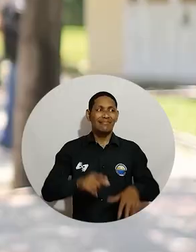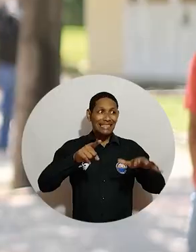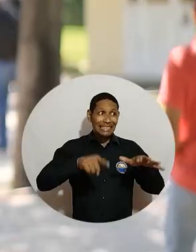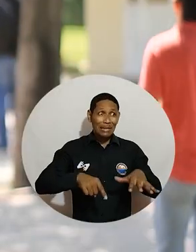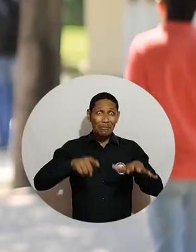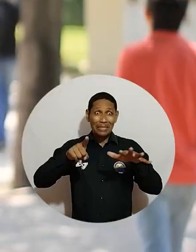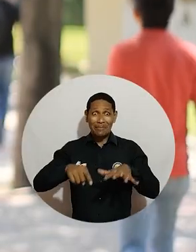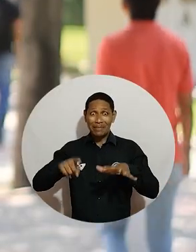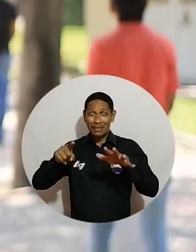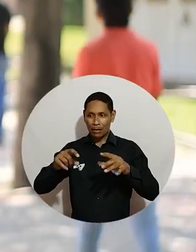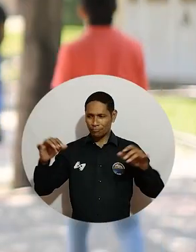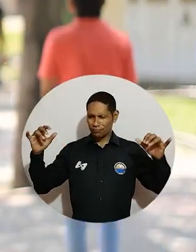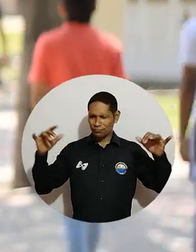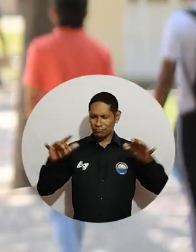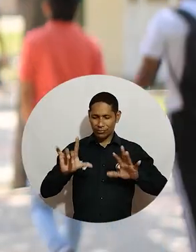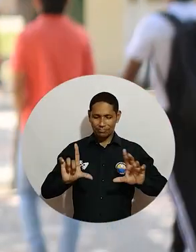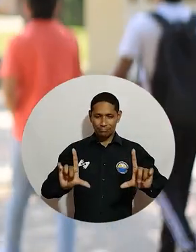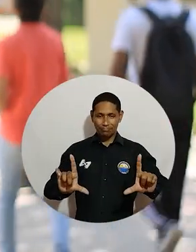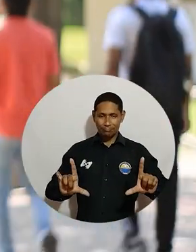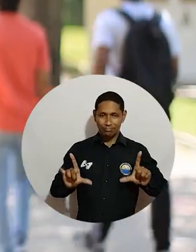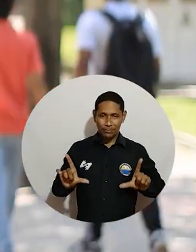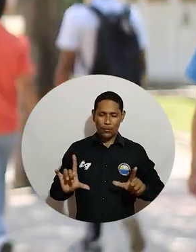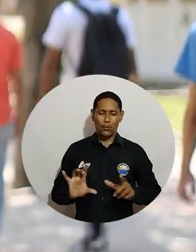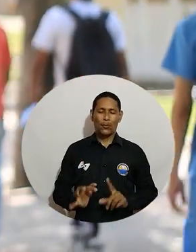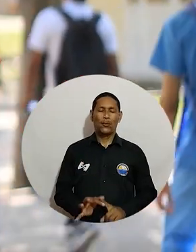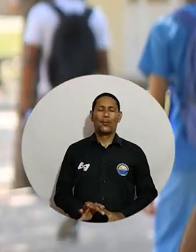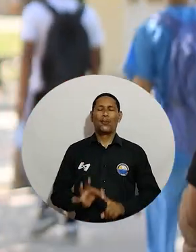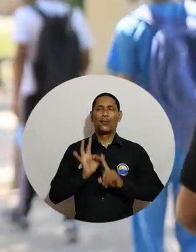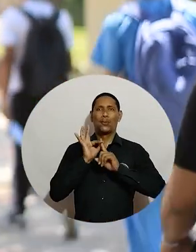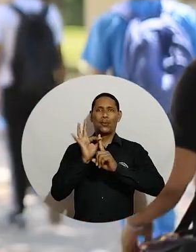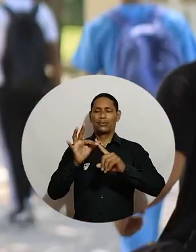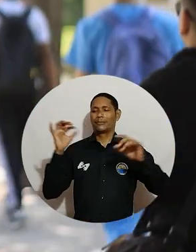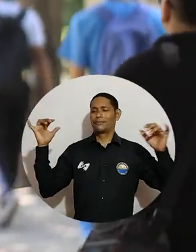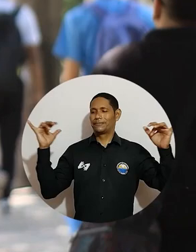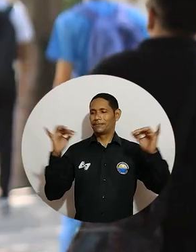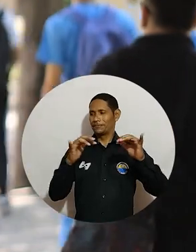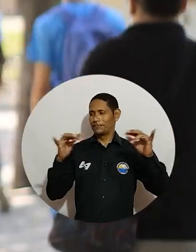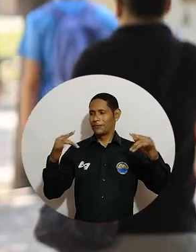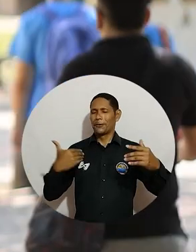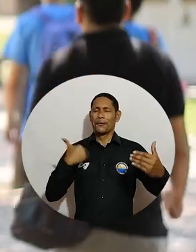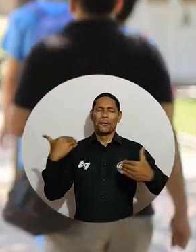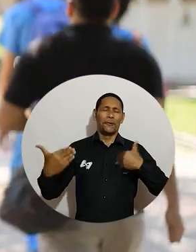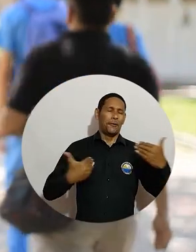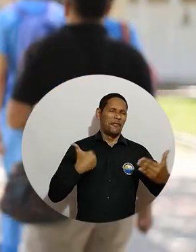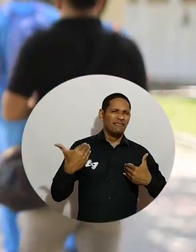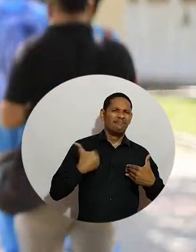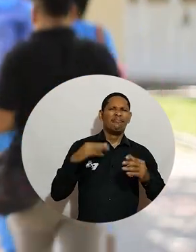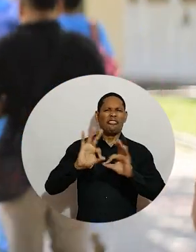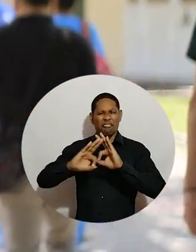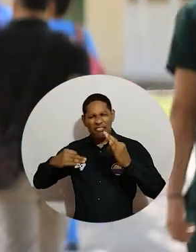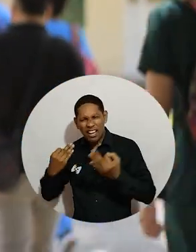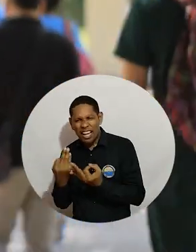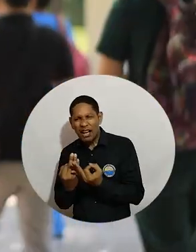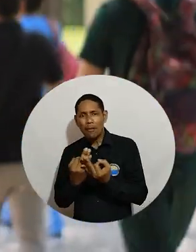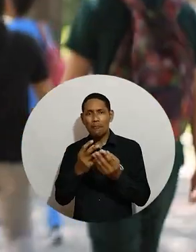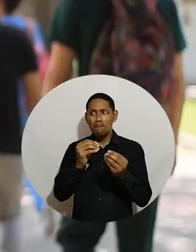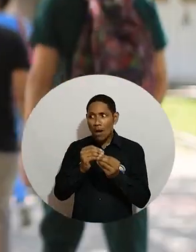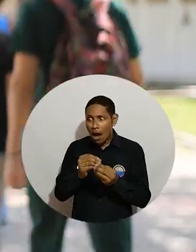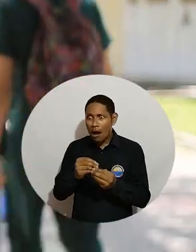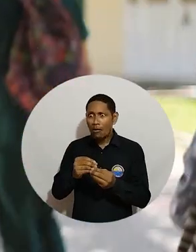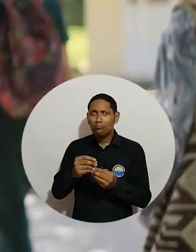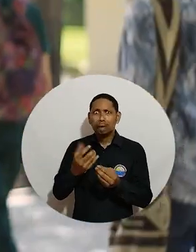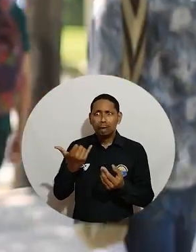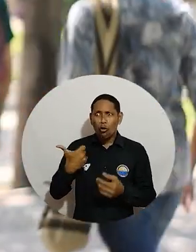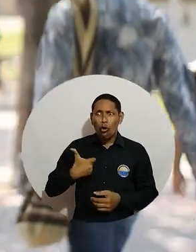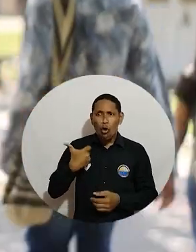Cada semestre las ceremonias de graduación de Unimagdalena se consolidan como un evento de encuentro y regocijo familiar alrededor